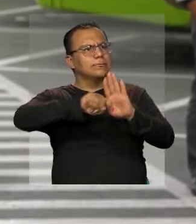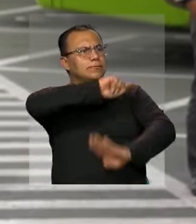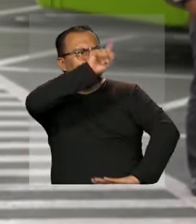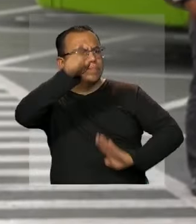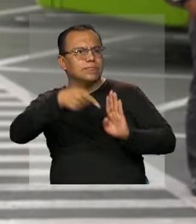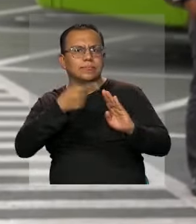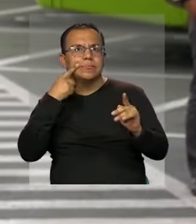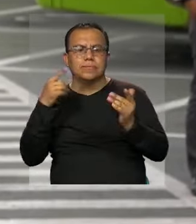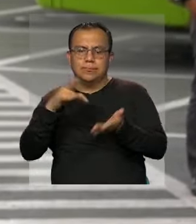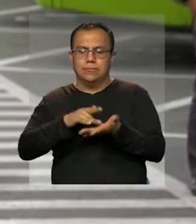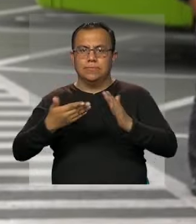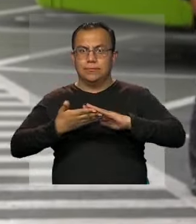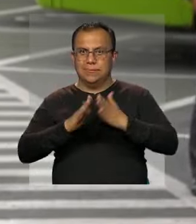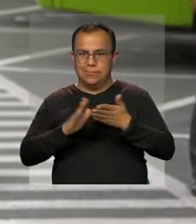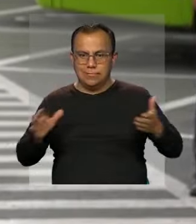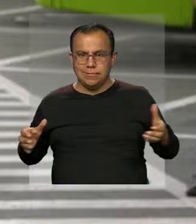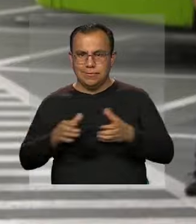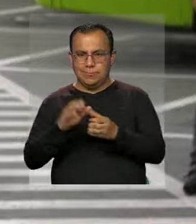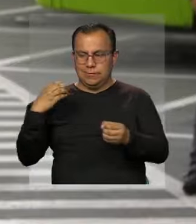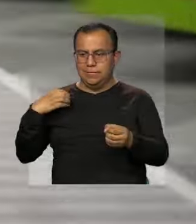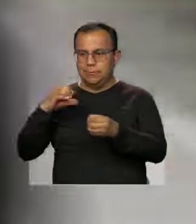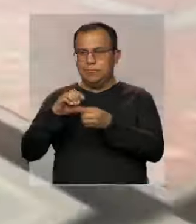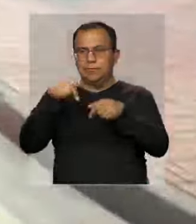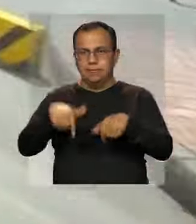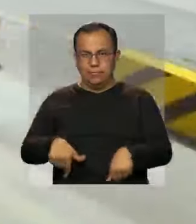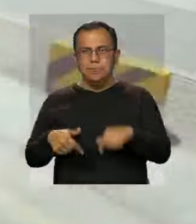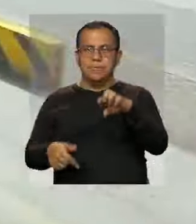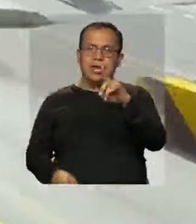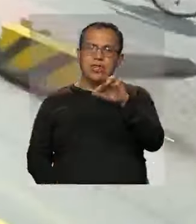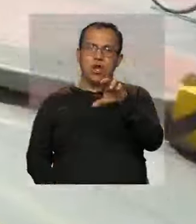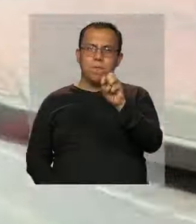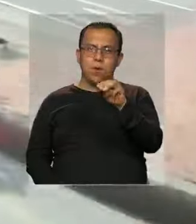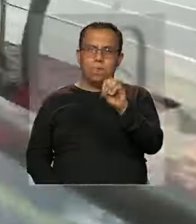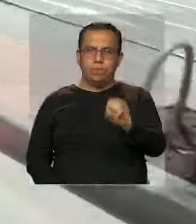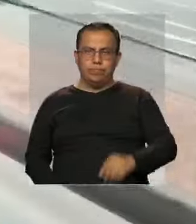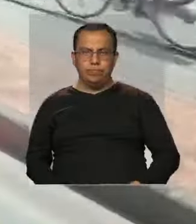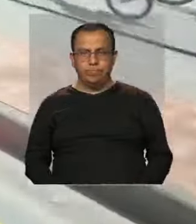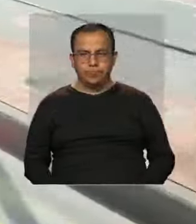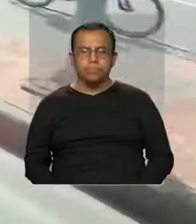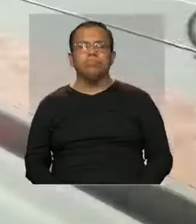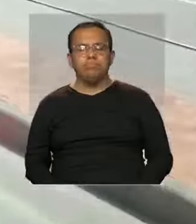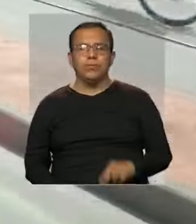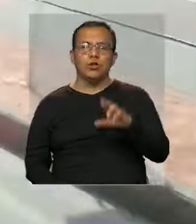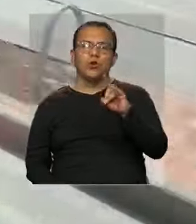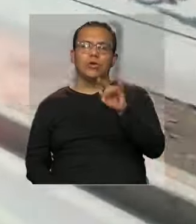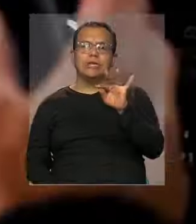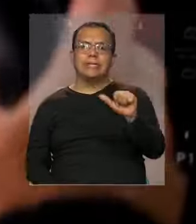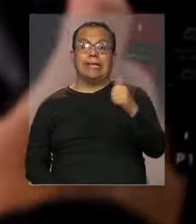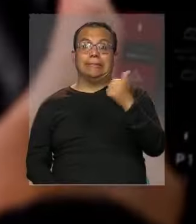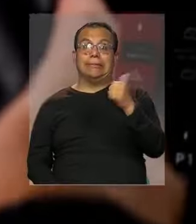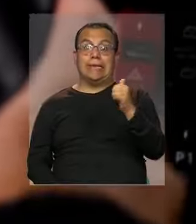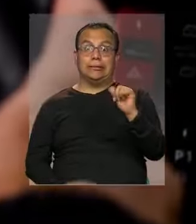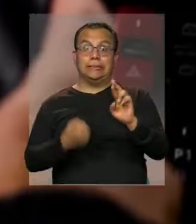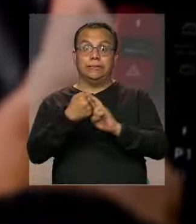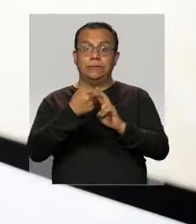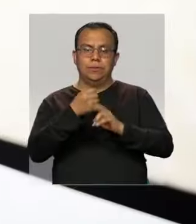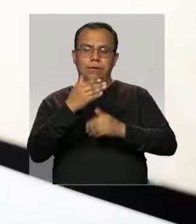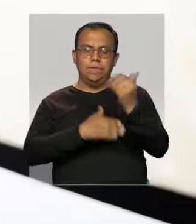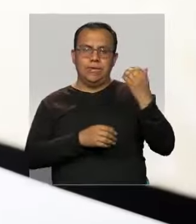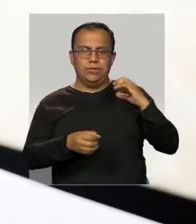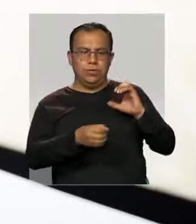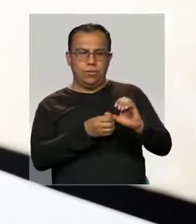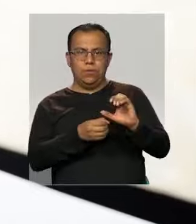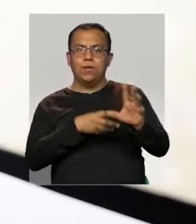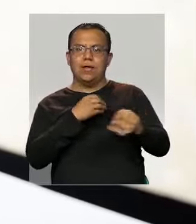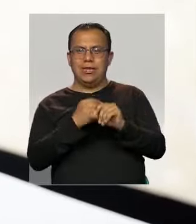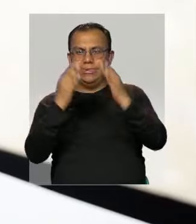aquí a hacer a la comunidad de Ciudad Bolívar en El Perdón. La Rolita cuenta con 10 rutas que salen desde Ciudad Bolívar y